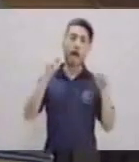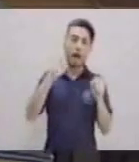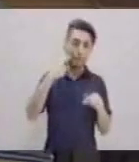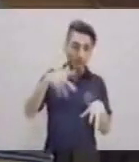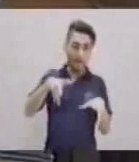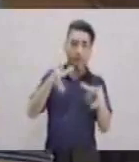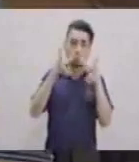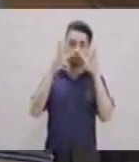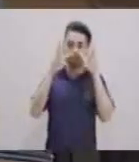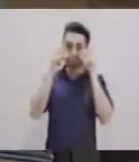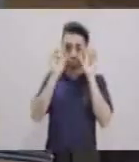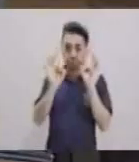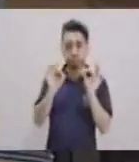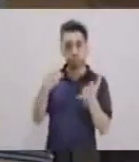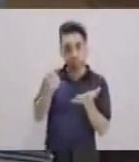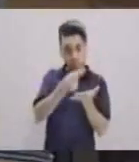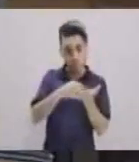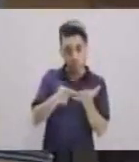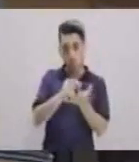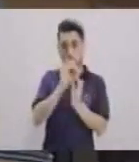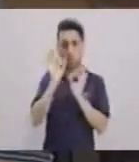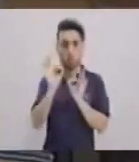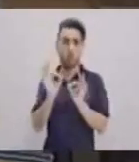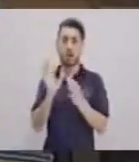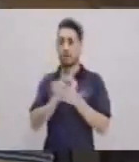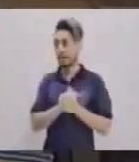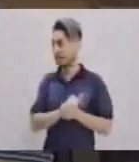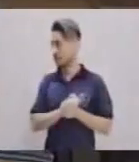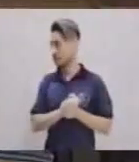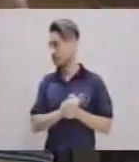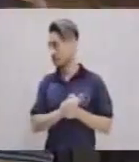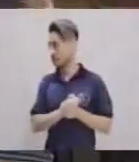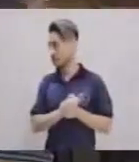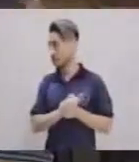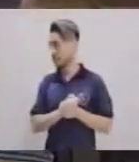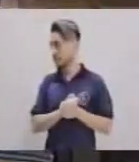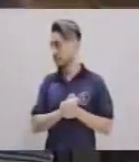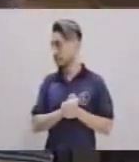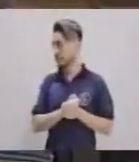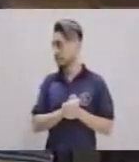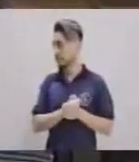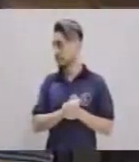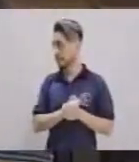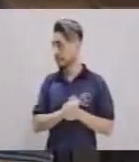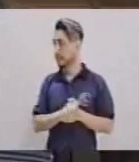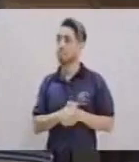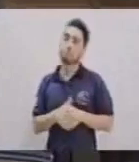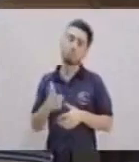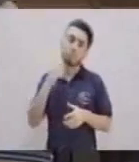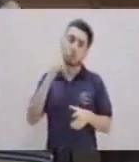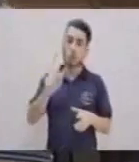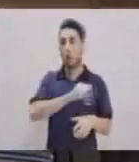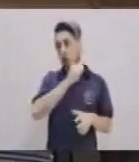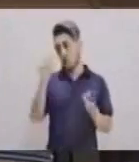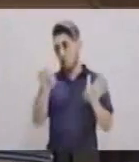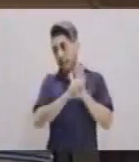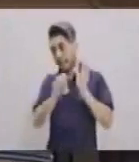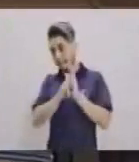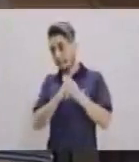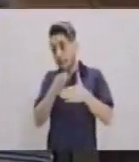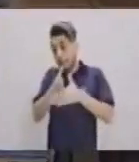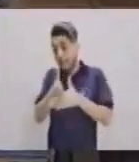se pueda apreciar como un trabajo de quemado, ¿verdad? Luego, si trabajamos entonces en superficies de madera,